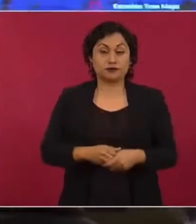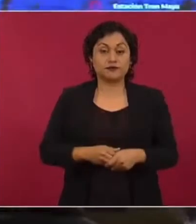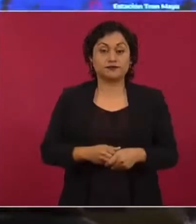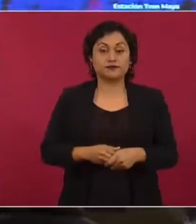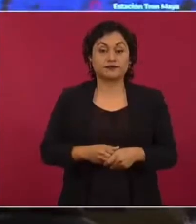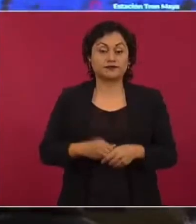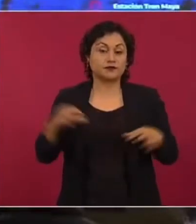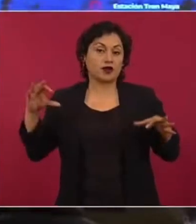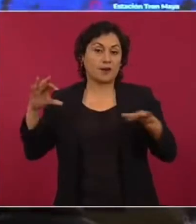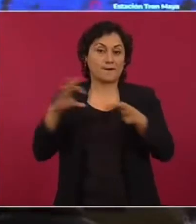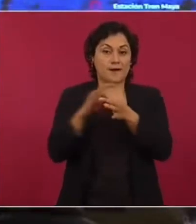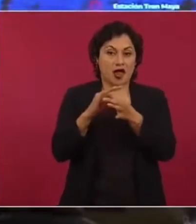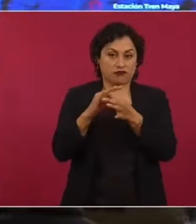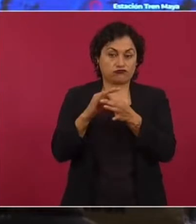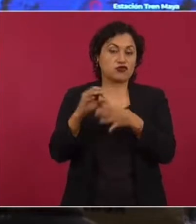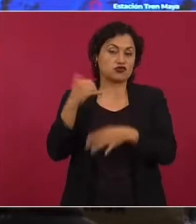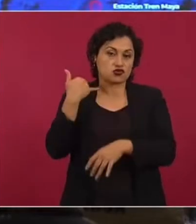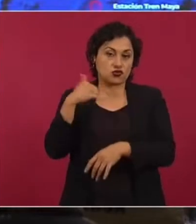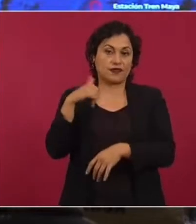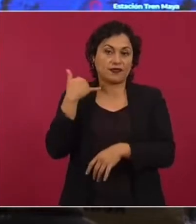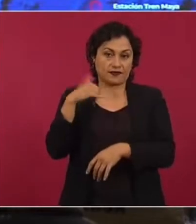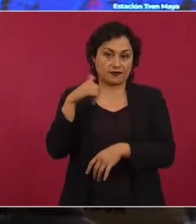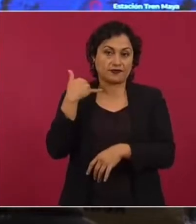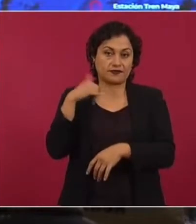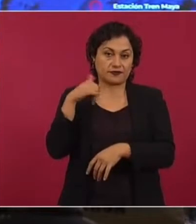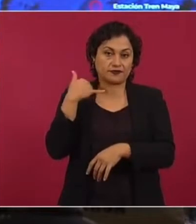pertenecía a Yucatán.